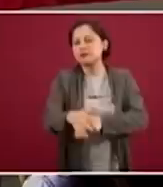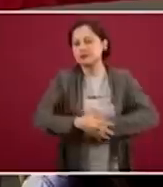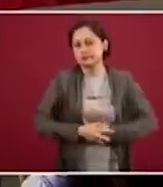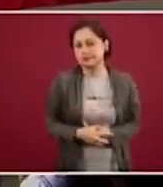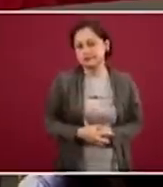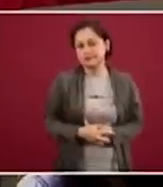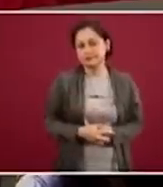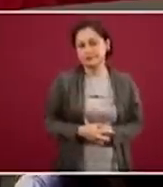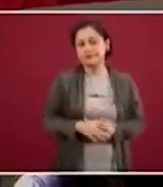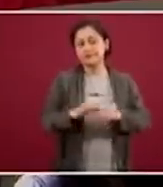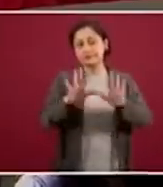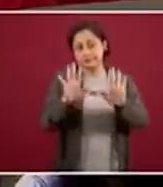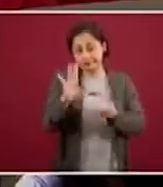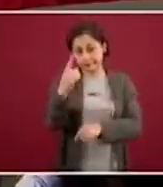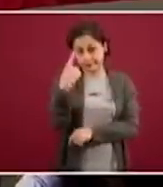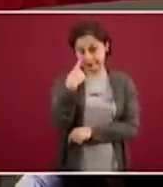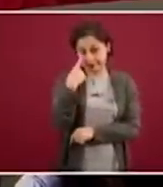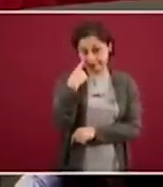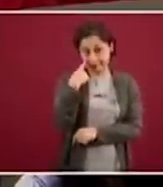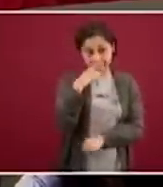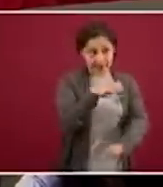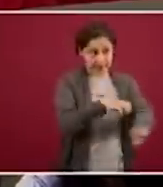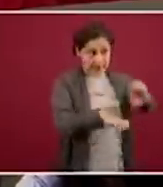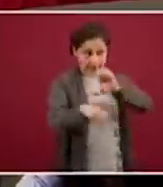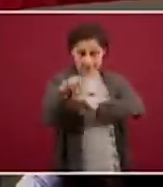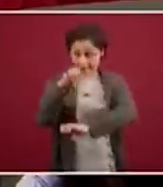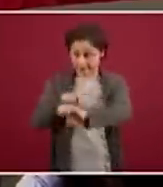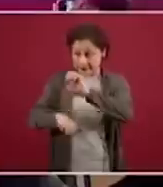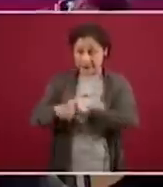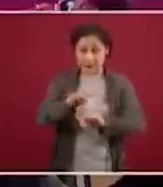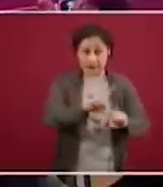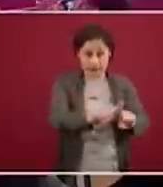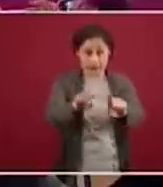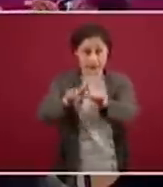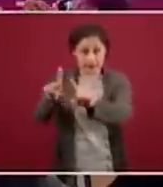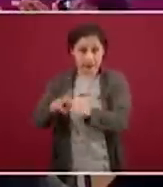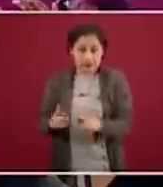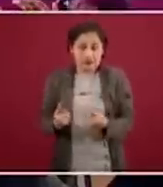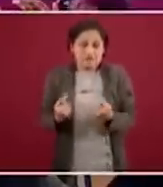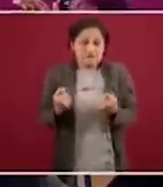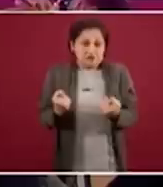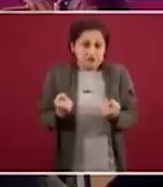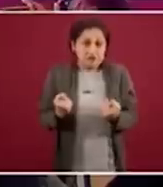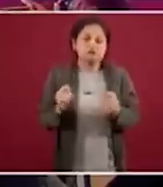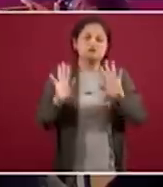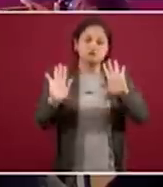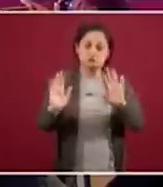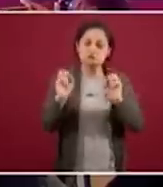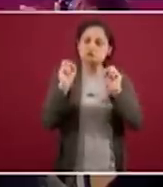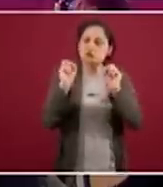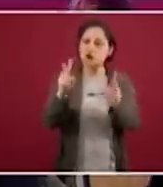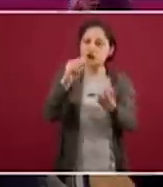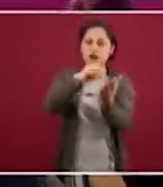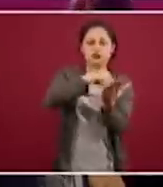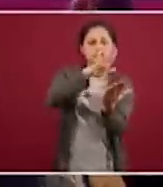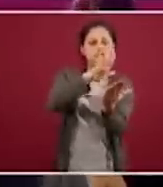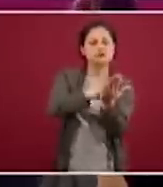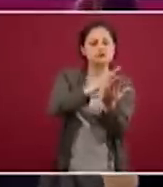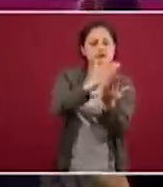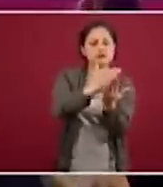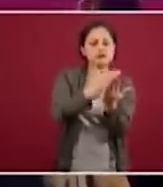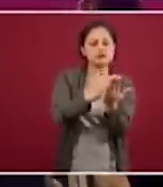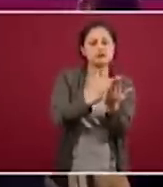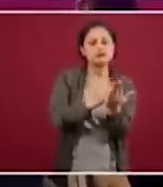A todas las empresas que se niegan a cerrar, se les levanta un acta de inspección en materia de